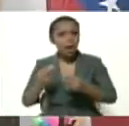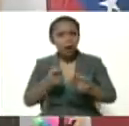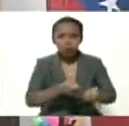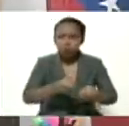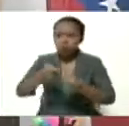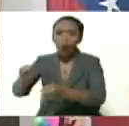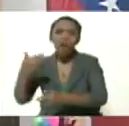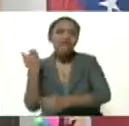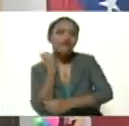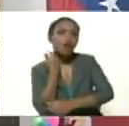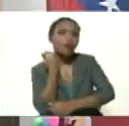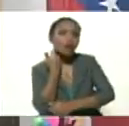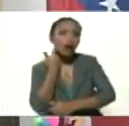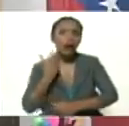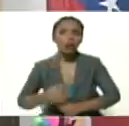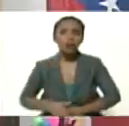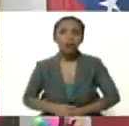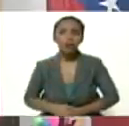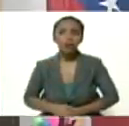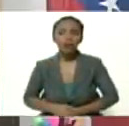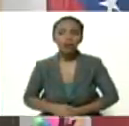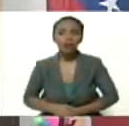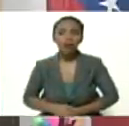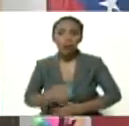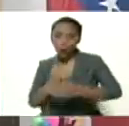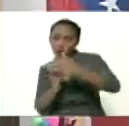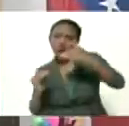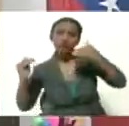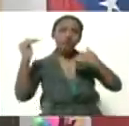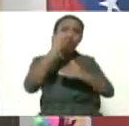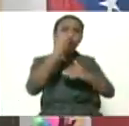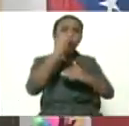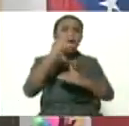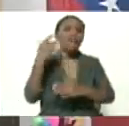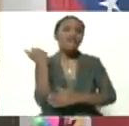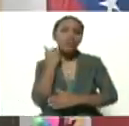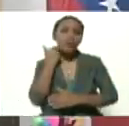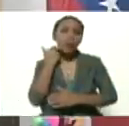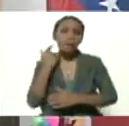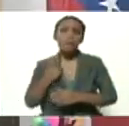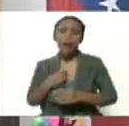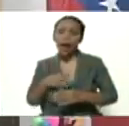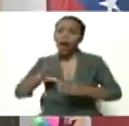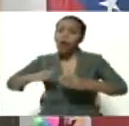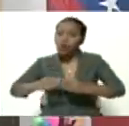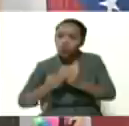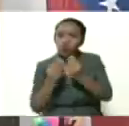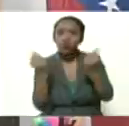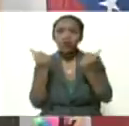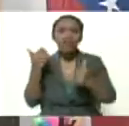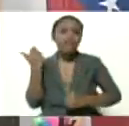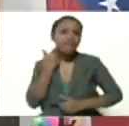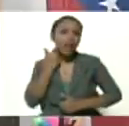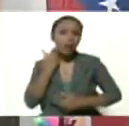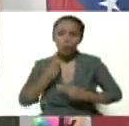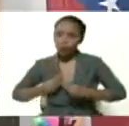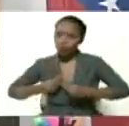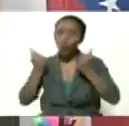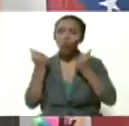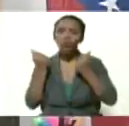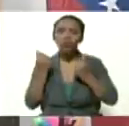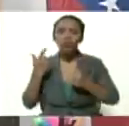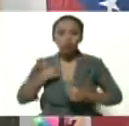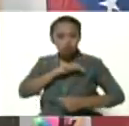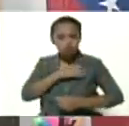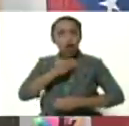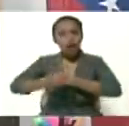la enfermedad, para superar la enfermedad, para curar al enfermo. Y estamos haciendo el